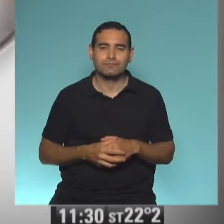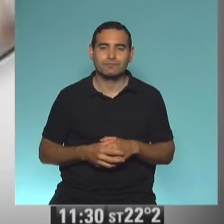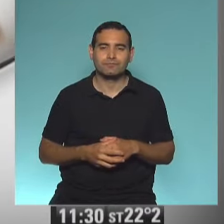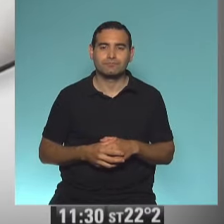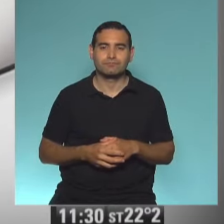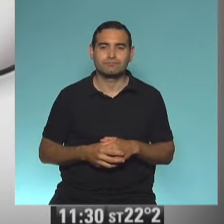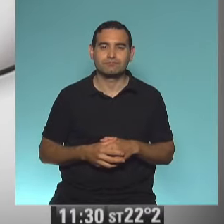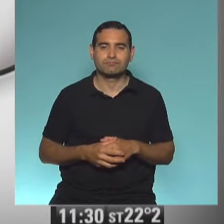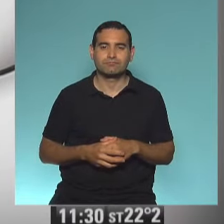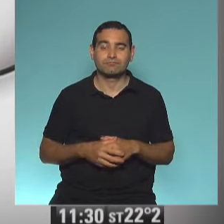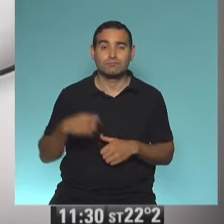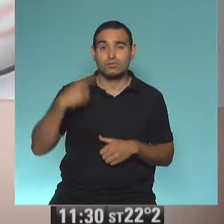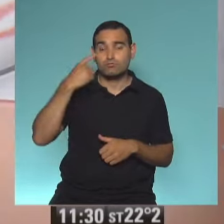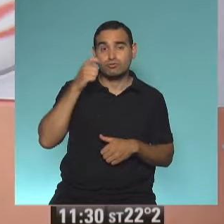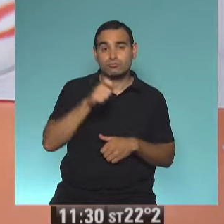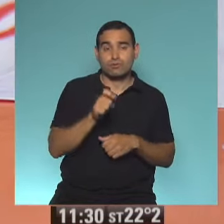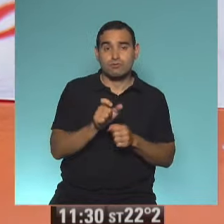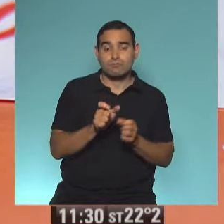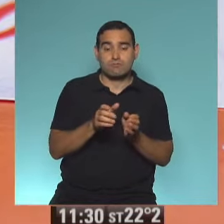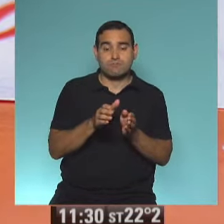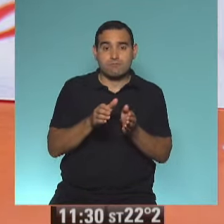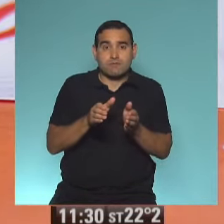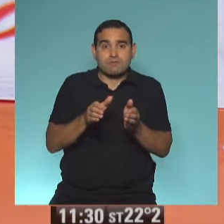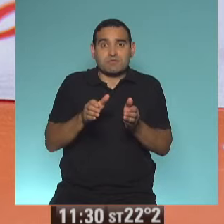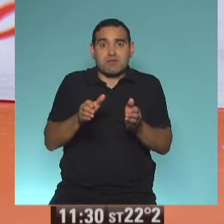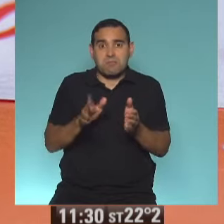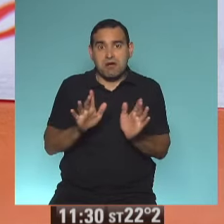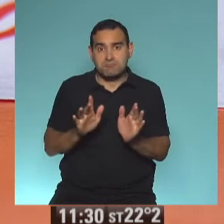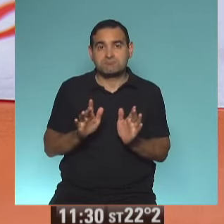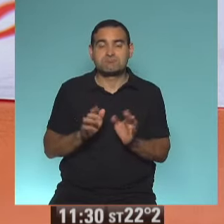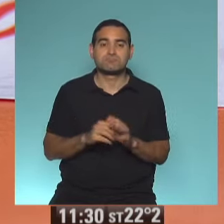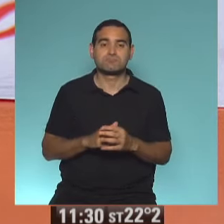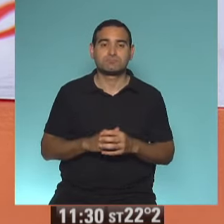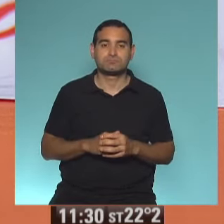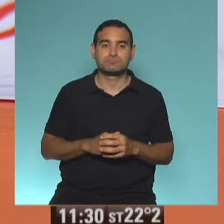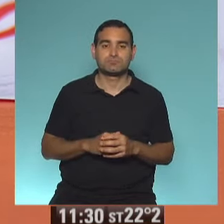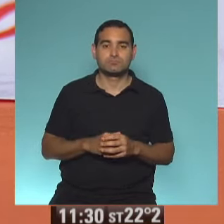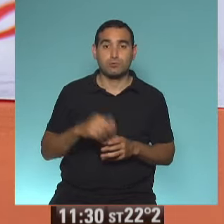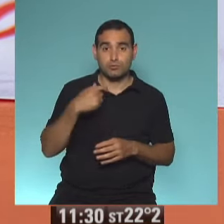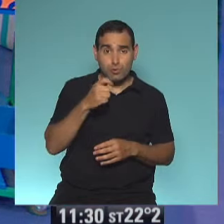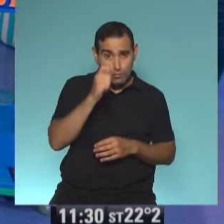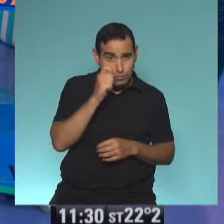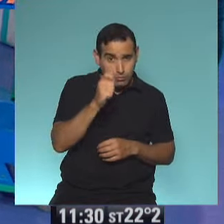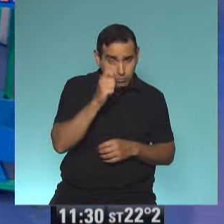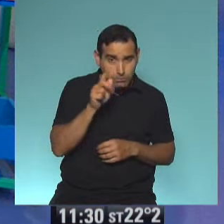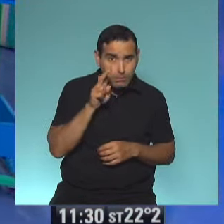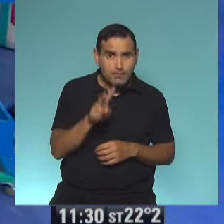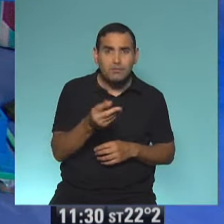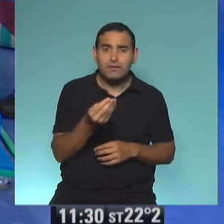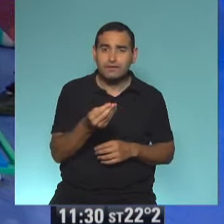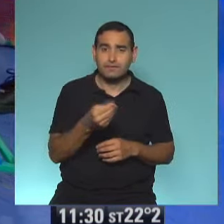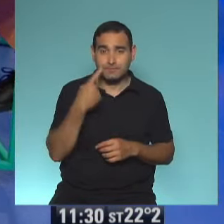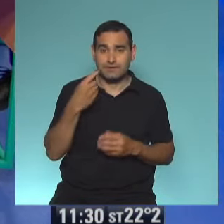Yo imagino que cuando va creciendo es como que se le van sumando estas, pero más o menos lo que podemos ver con la lupa, acá yo voy a mostrar el dibujo. Muy